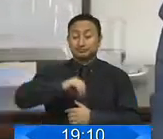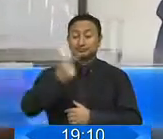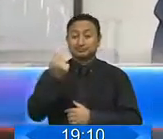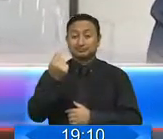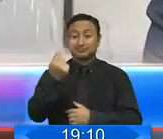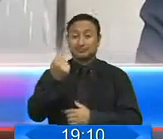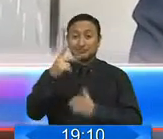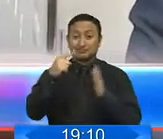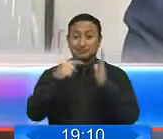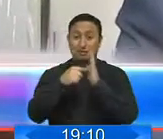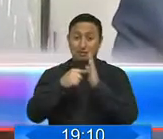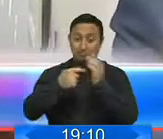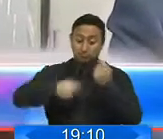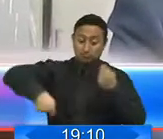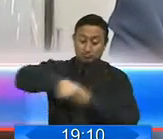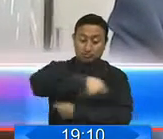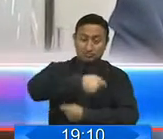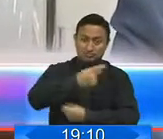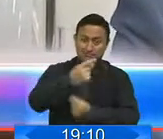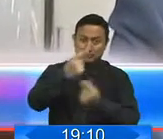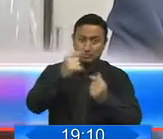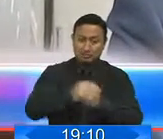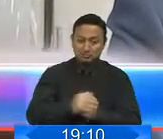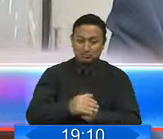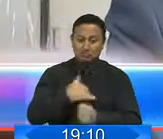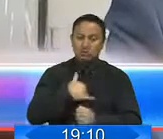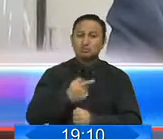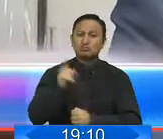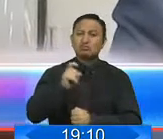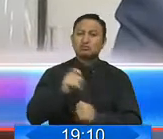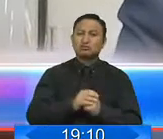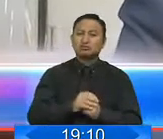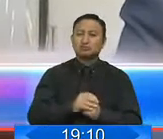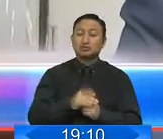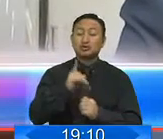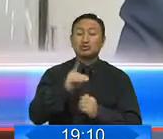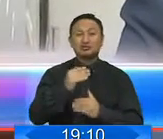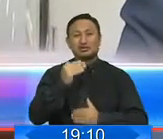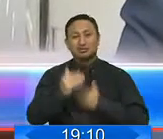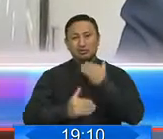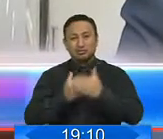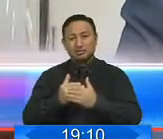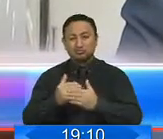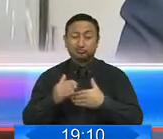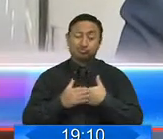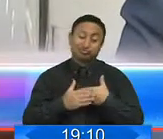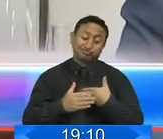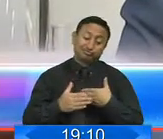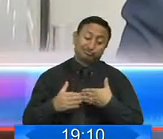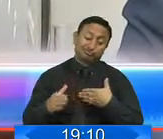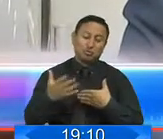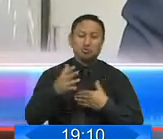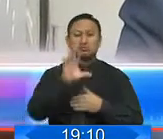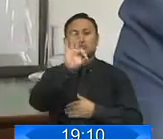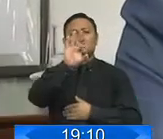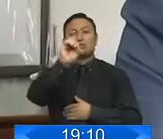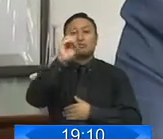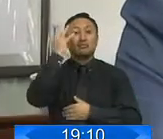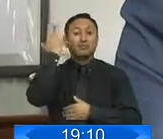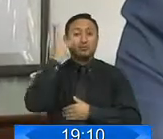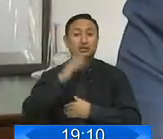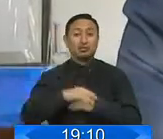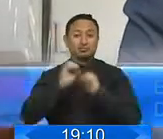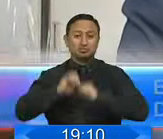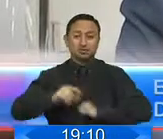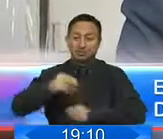actualmente para recibir la devolución se necesita seguir todo un trámite y esperar cerca de 90 días para recibir